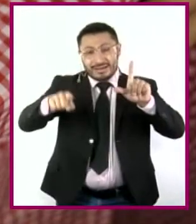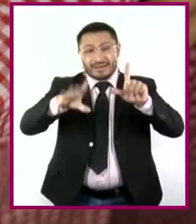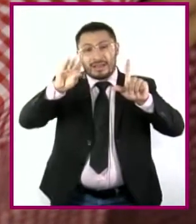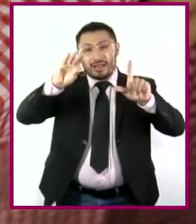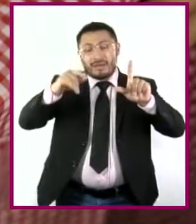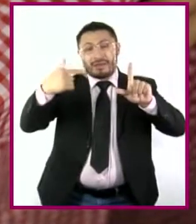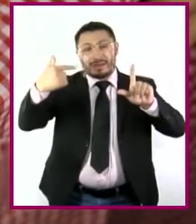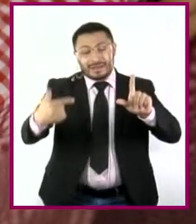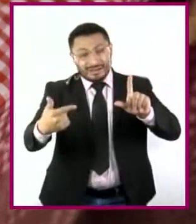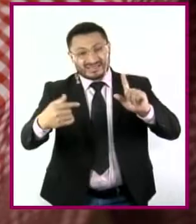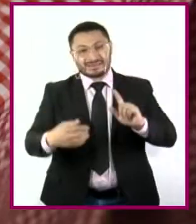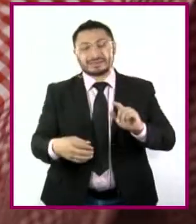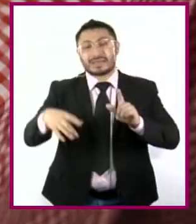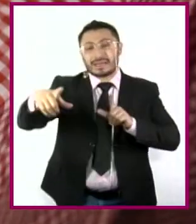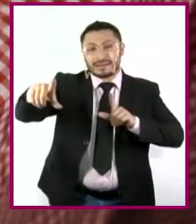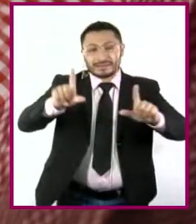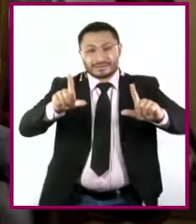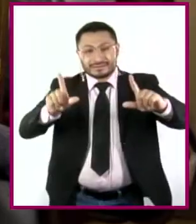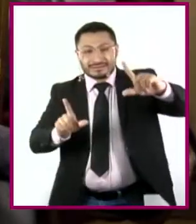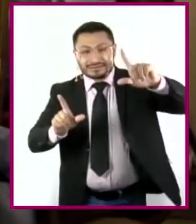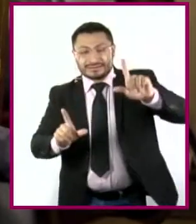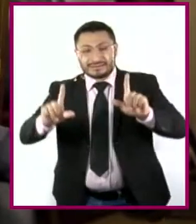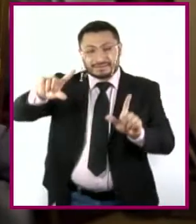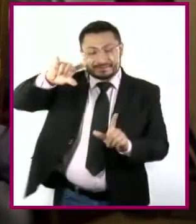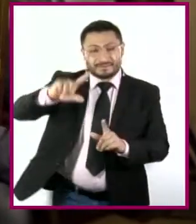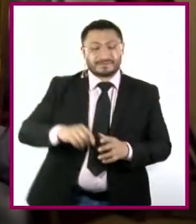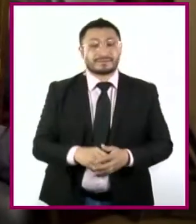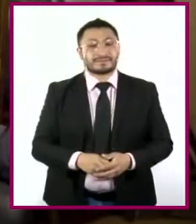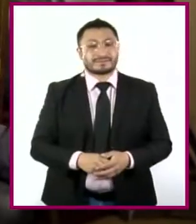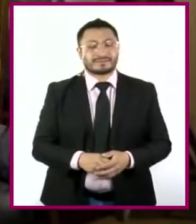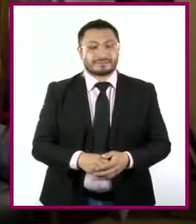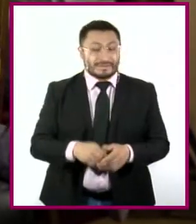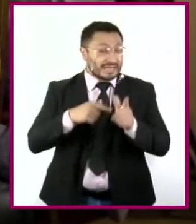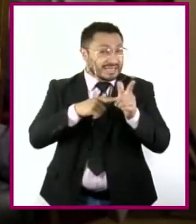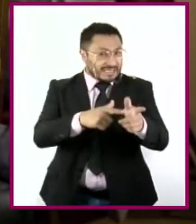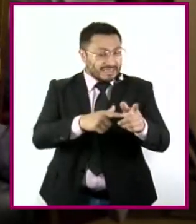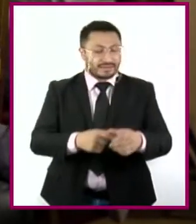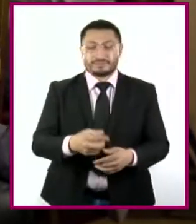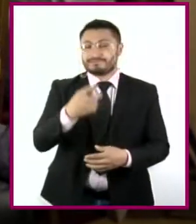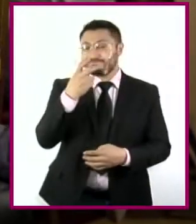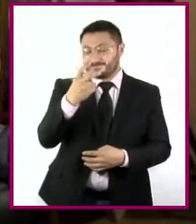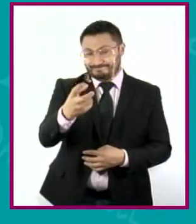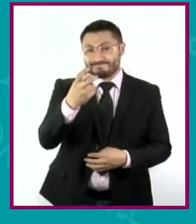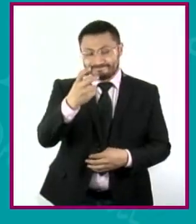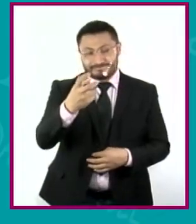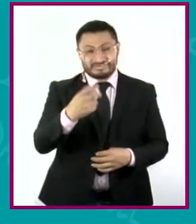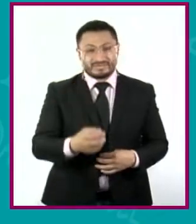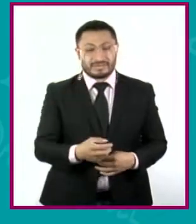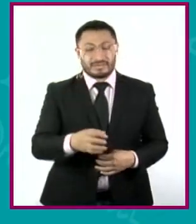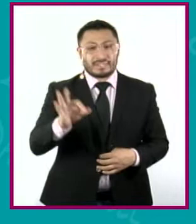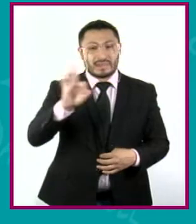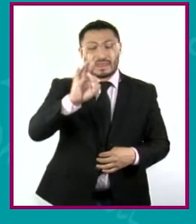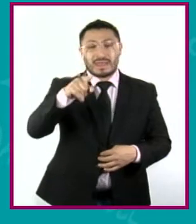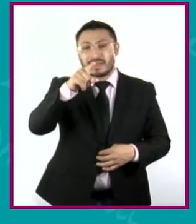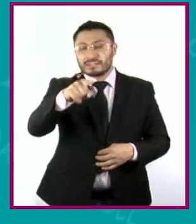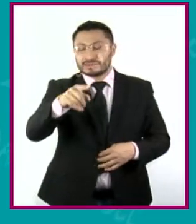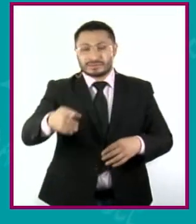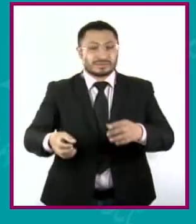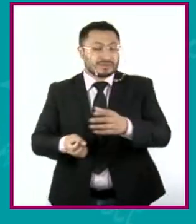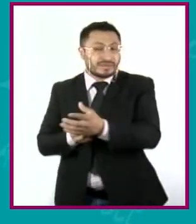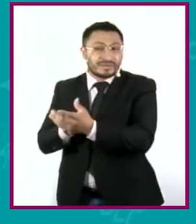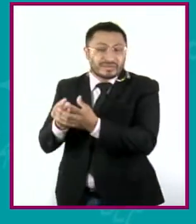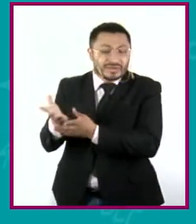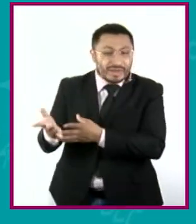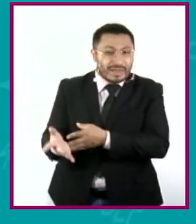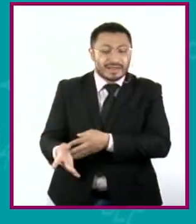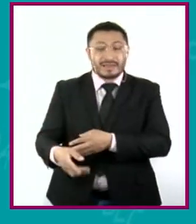la mantendrían sin cambios en su aspecto. Exacto, Ernesto. Si salieras del cuarto por unos minutos y